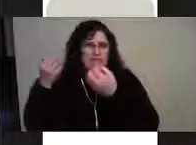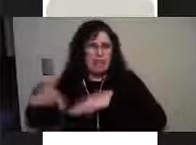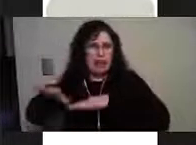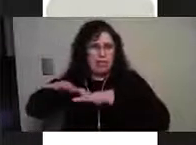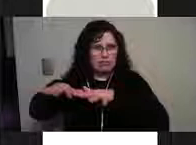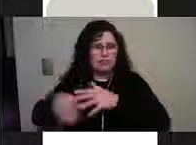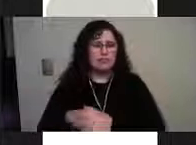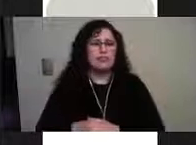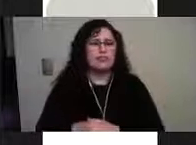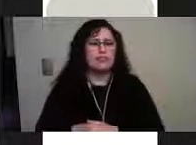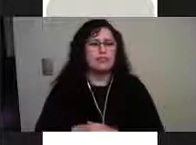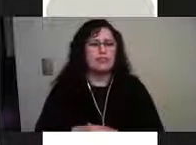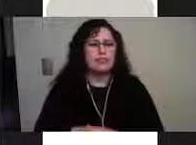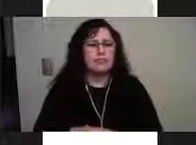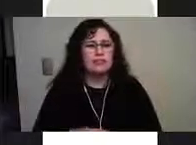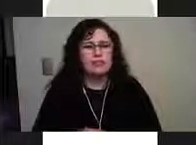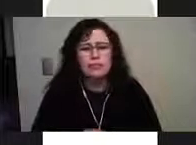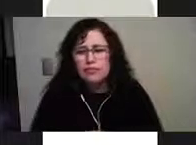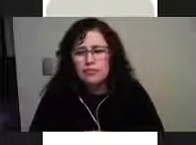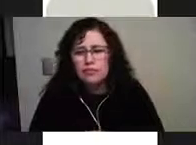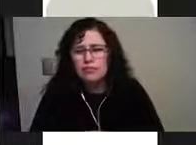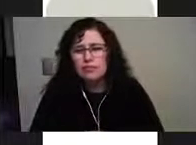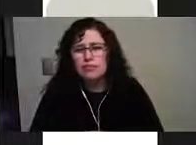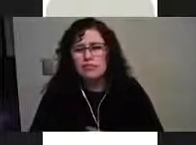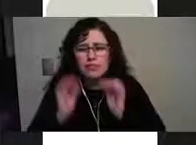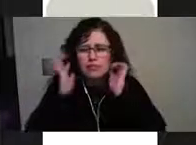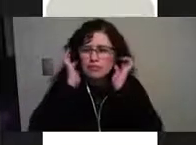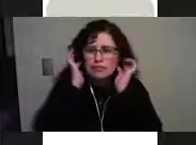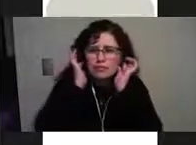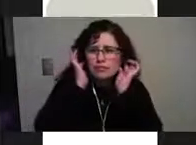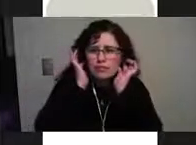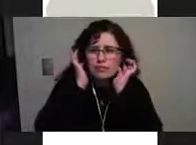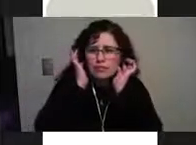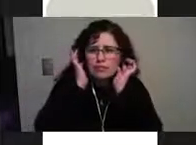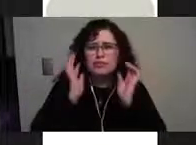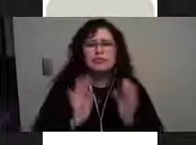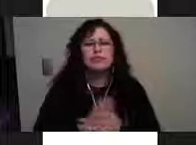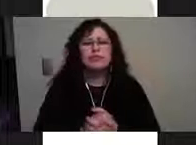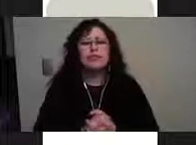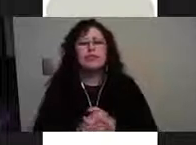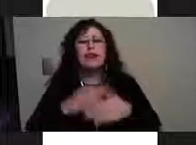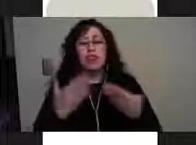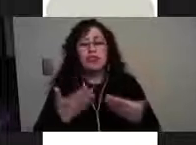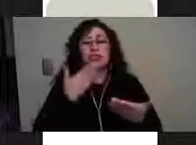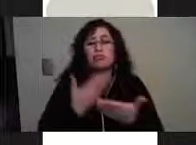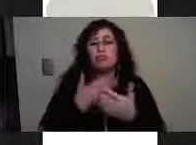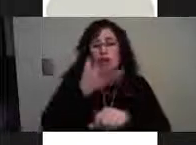del reflejo cervical tónico asimétrico que tiende a permanecer en los niños con parálisis cerebral de tipo